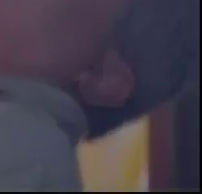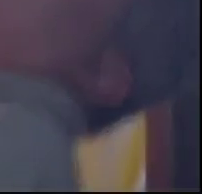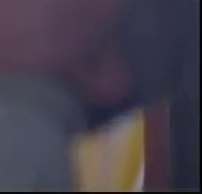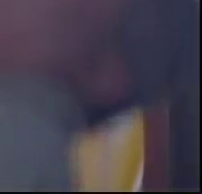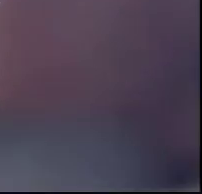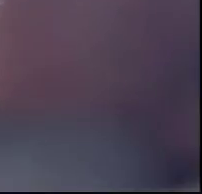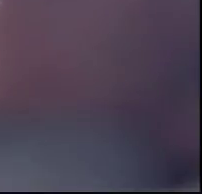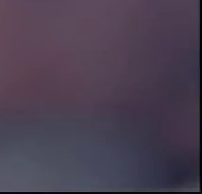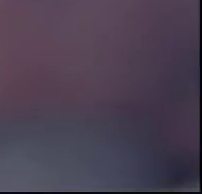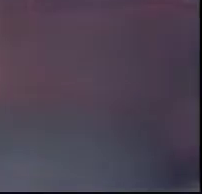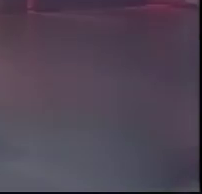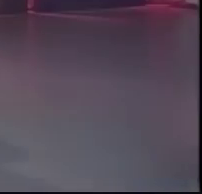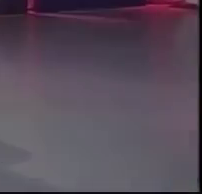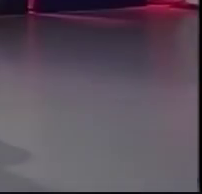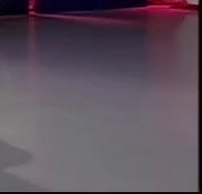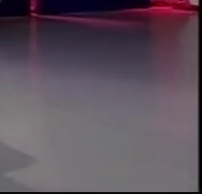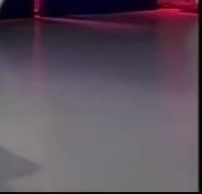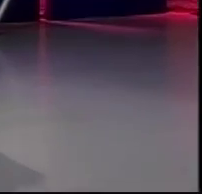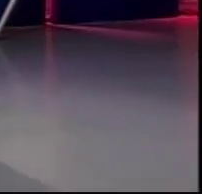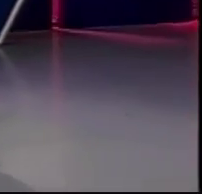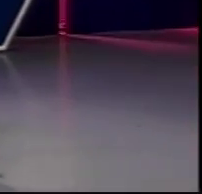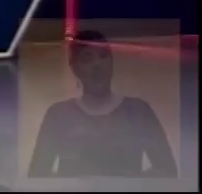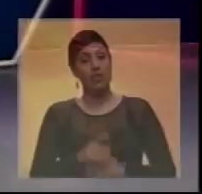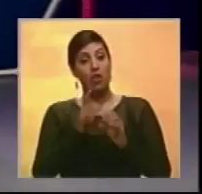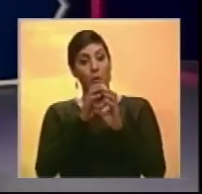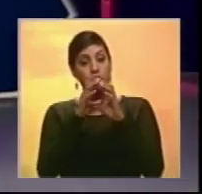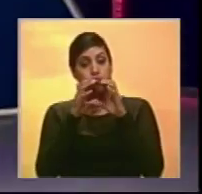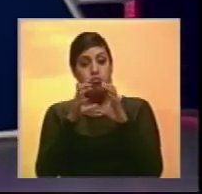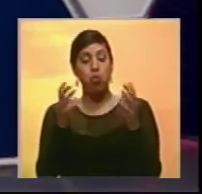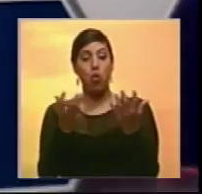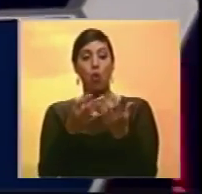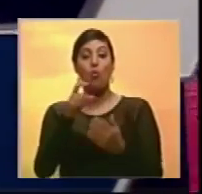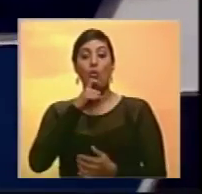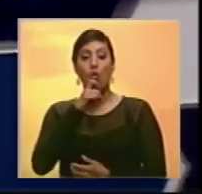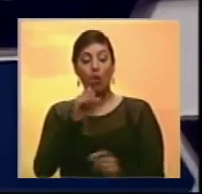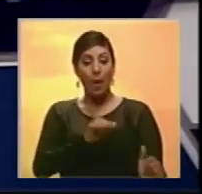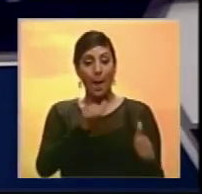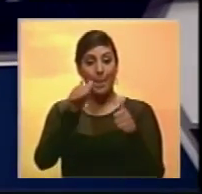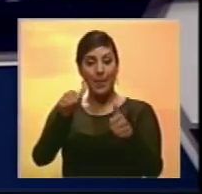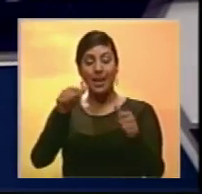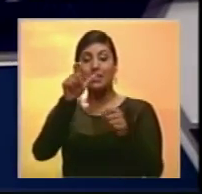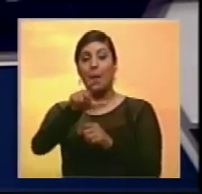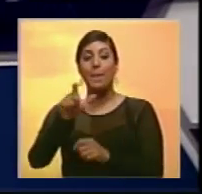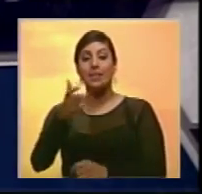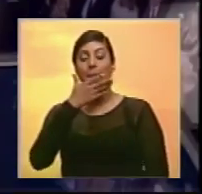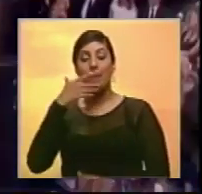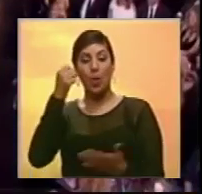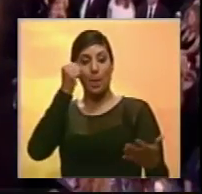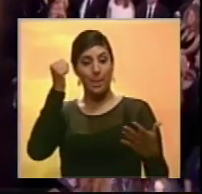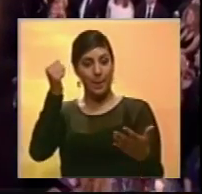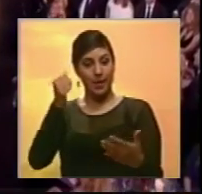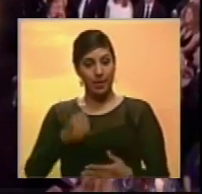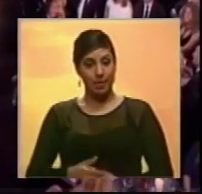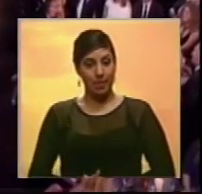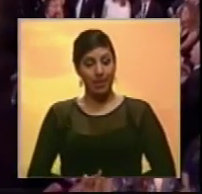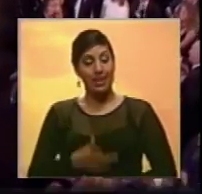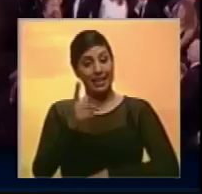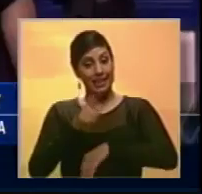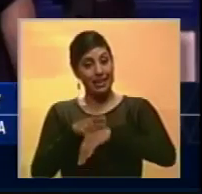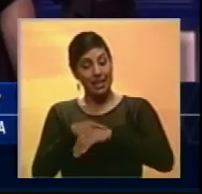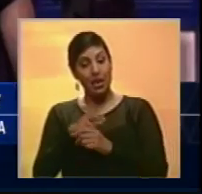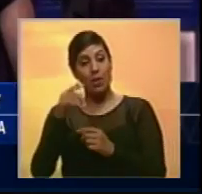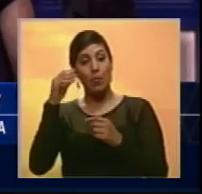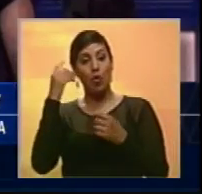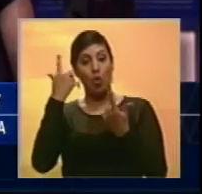vida, Dios dame vida y salud. Y los Globos de Oro ya dieron a conocer quiénes son los nominados al premio. La temporada de